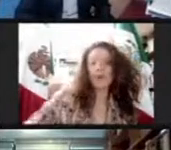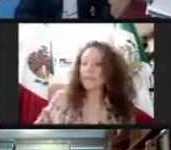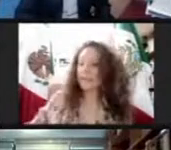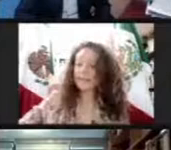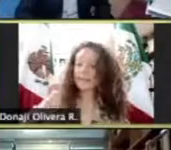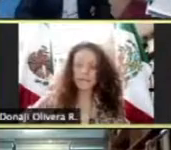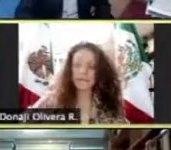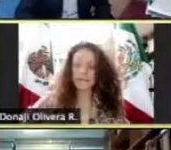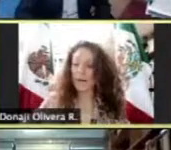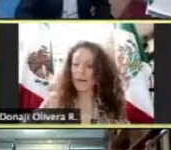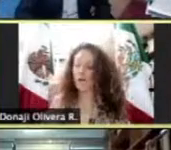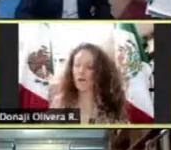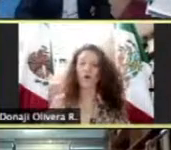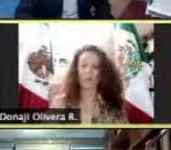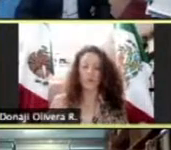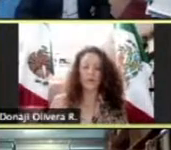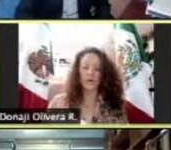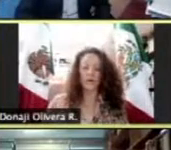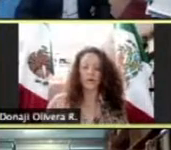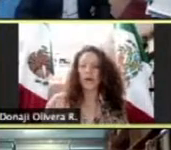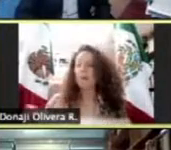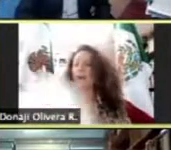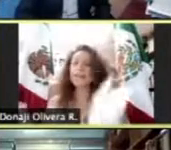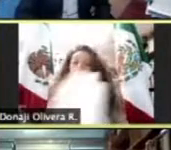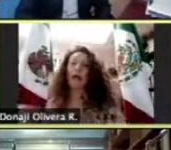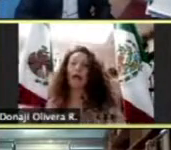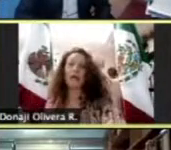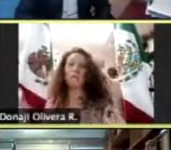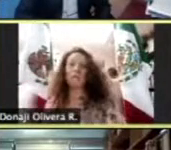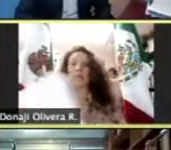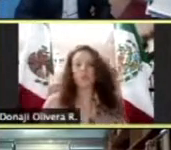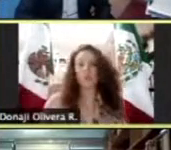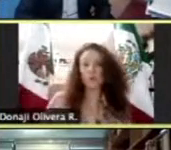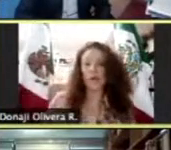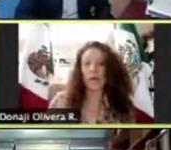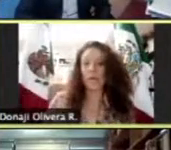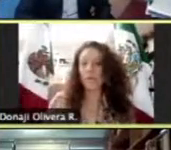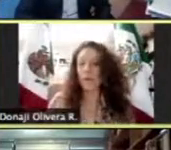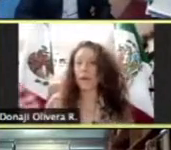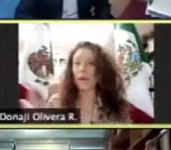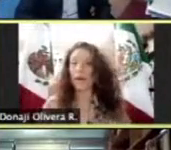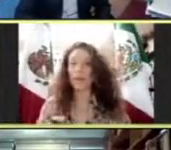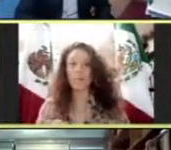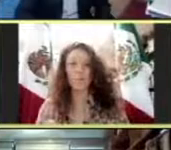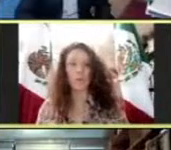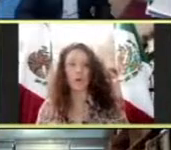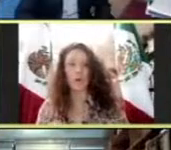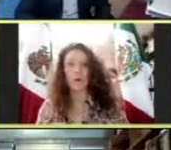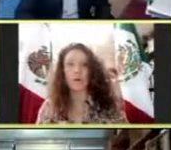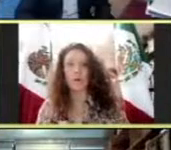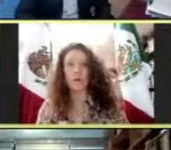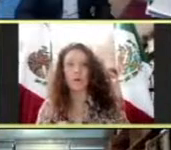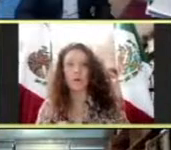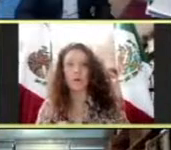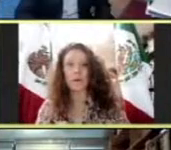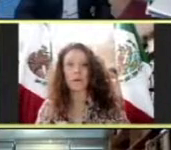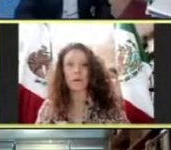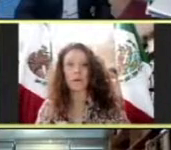Cierres el sistema electrónico de votación. ¿Falta alguna diputada o diputado de emitir voto?